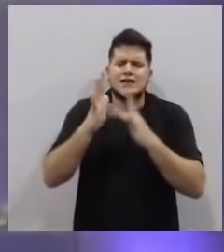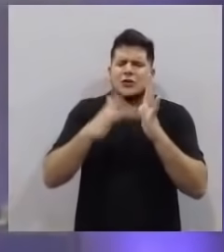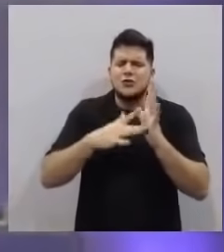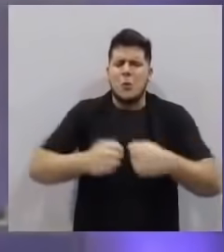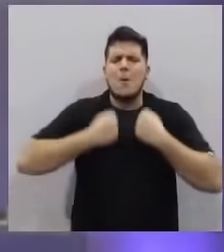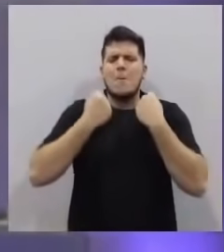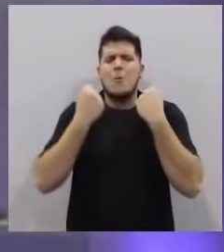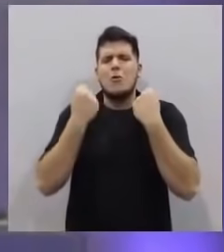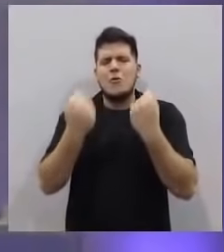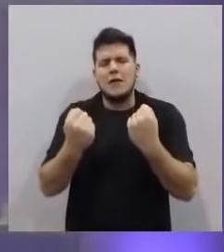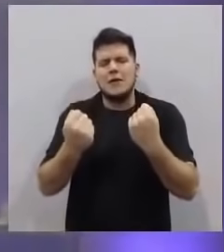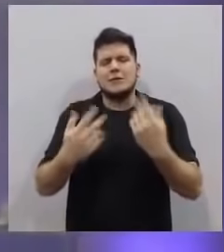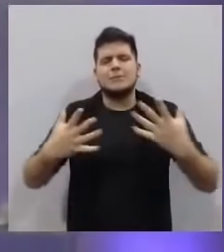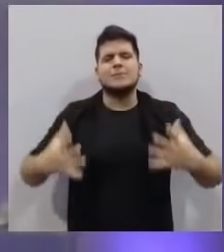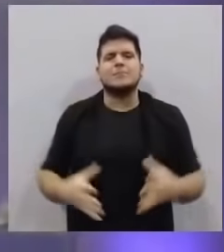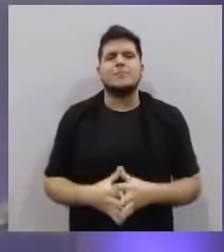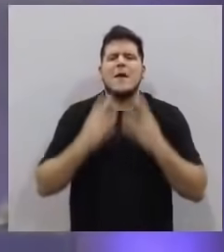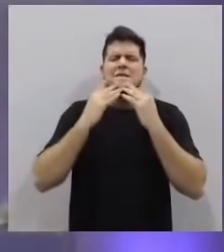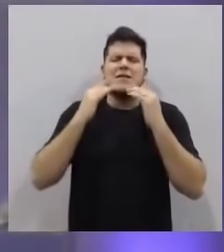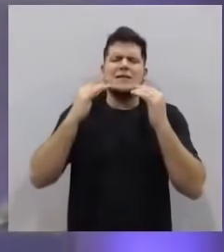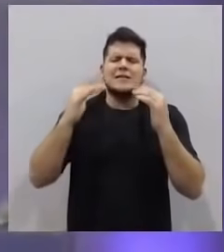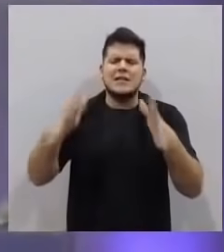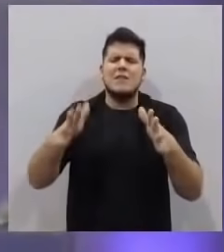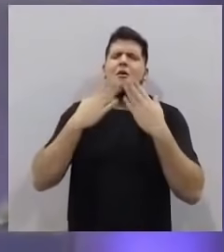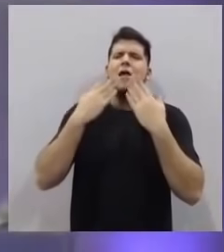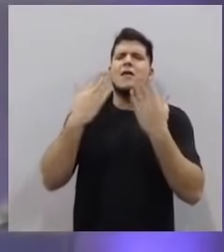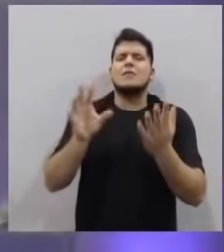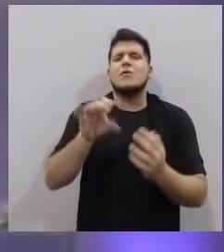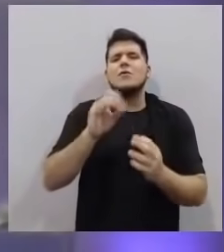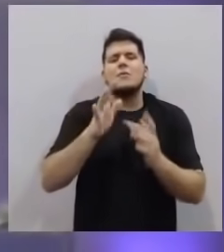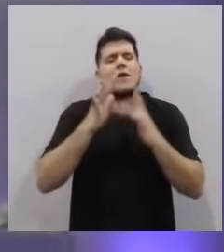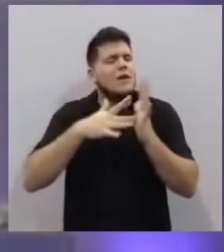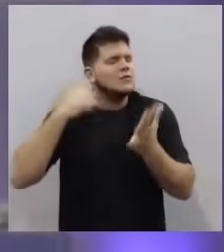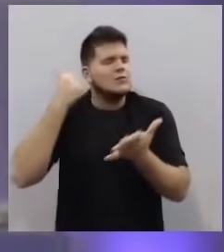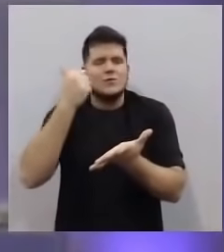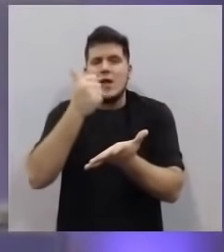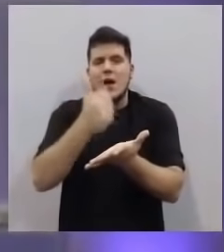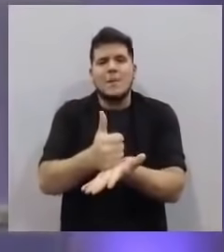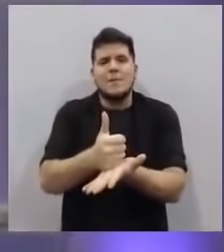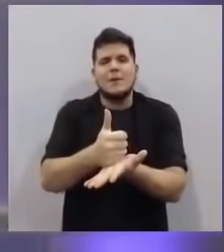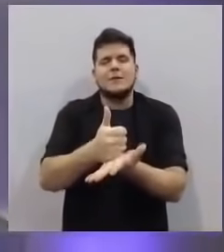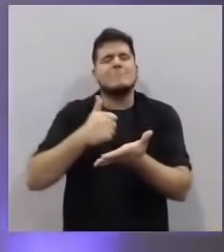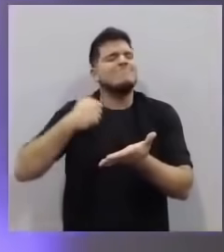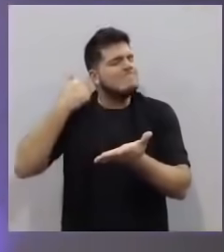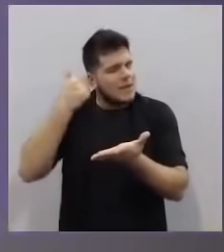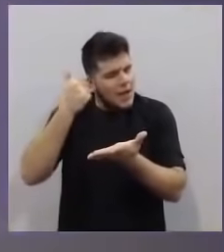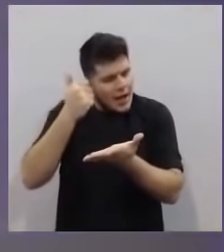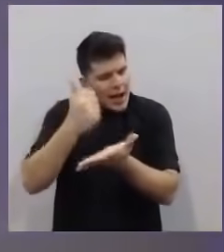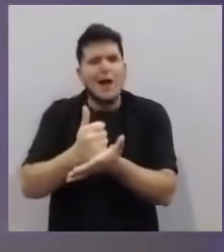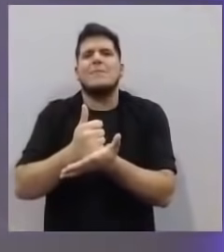bendecimos te agradecemos en el nombre de jesus amen y amen